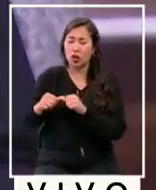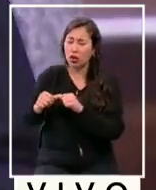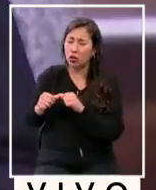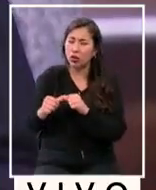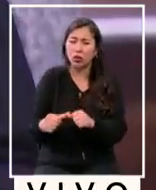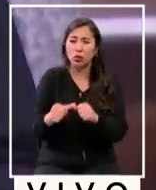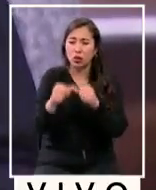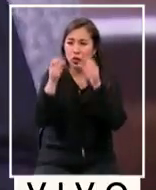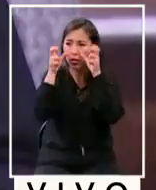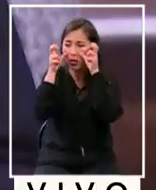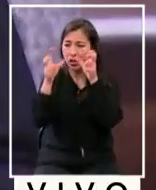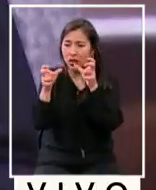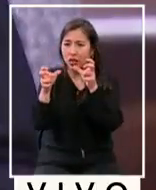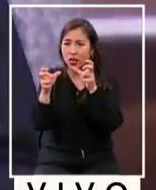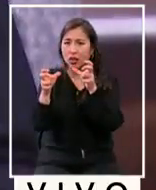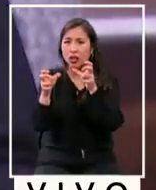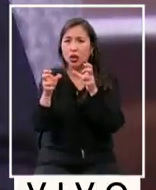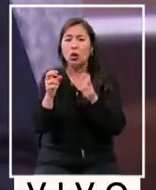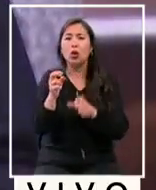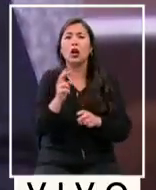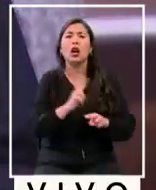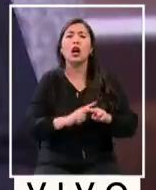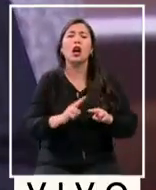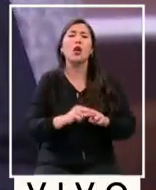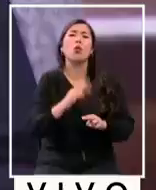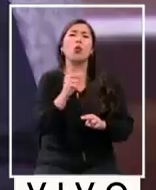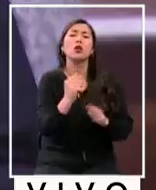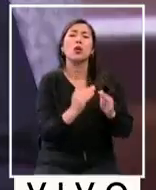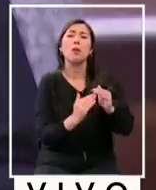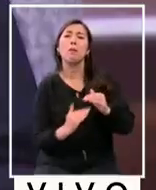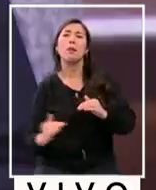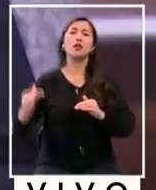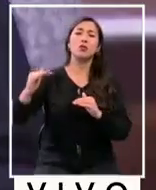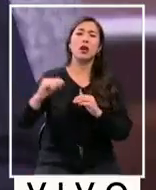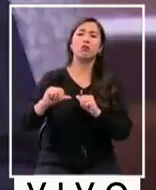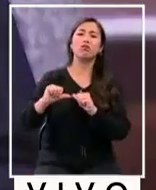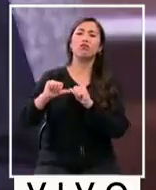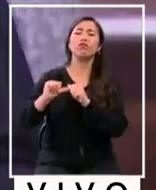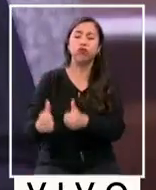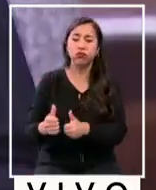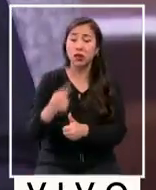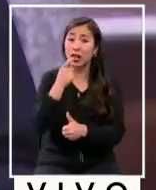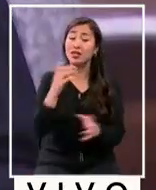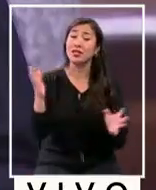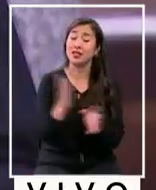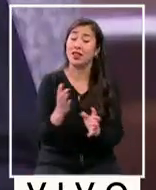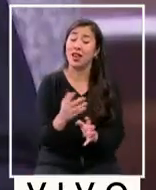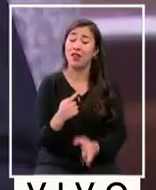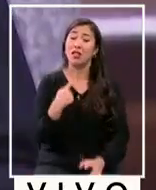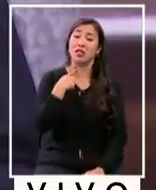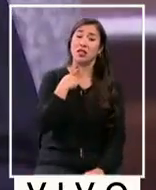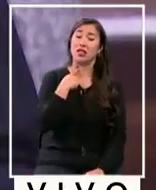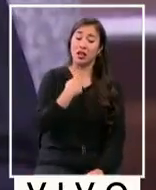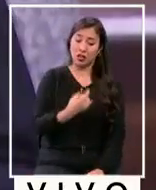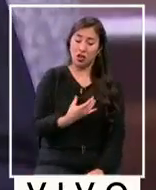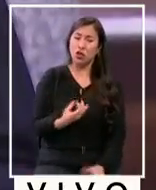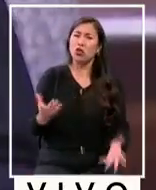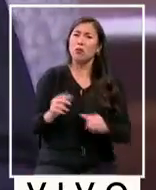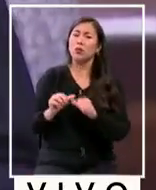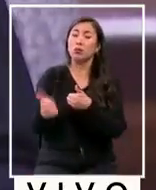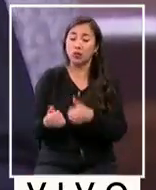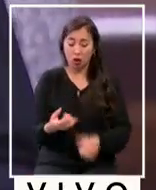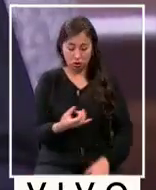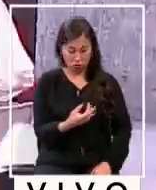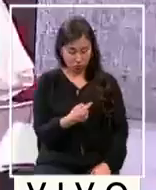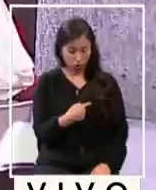atención cuánto hacen para superar ese grave y doloroso mal. Dolor por